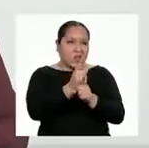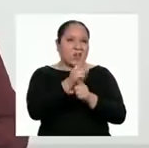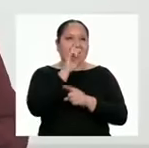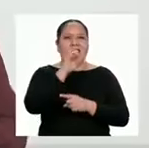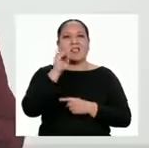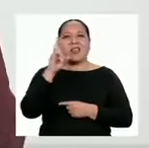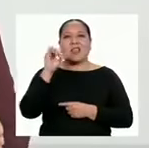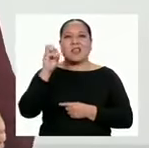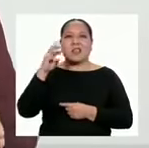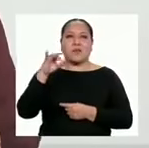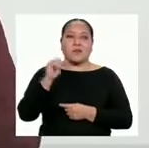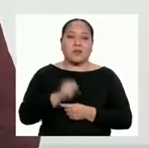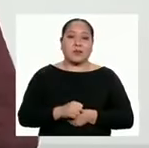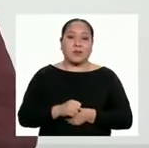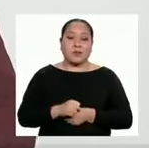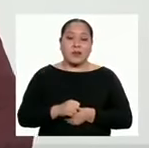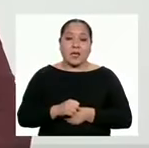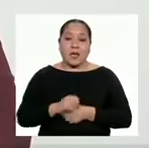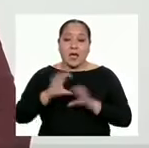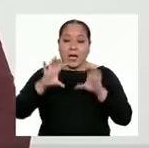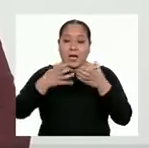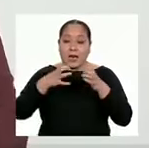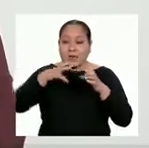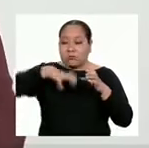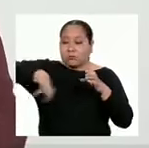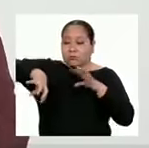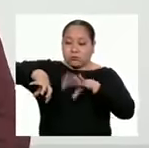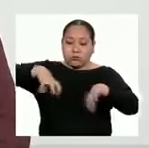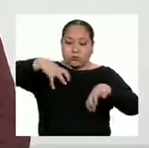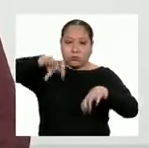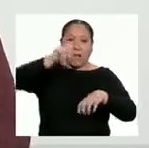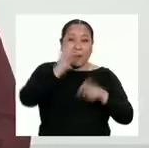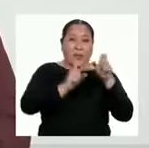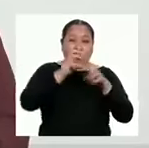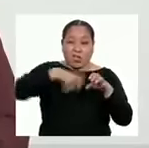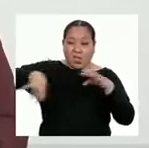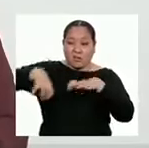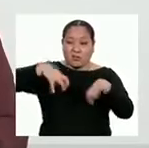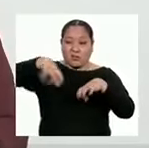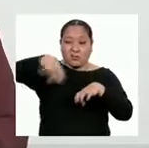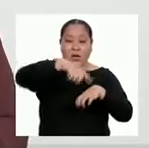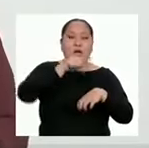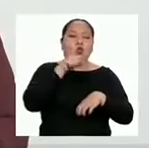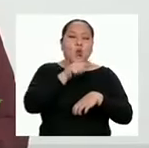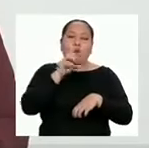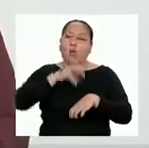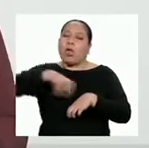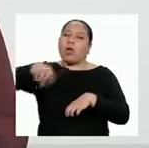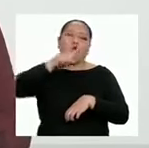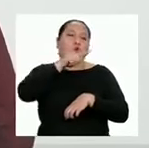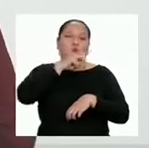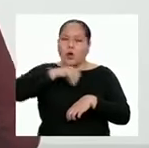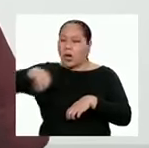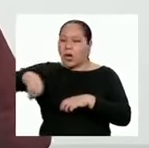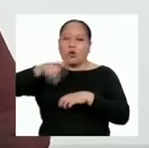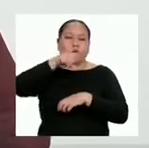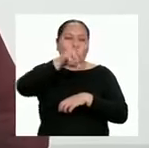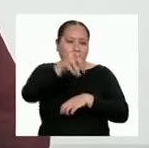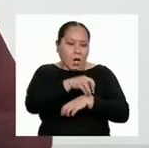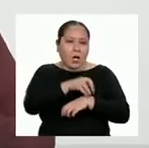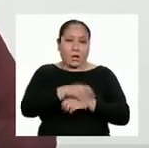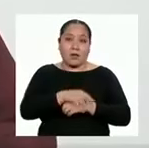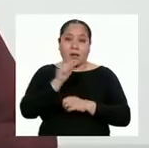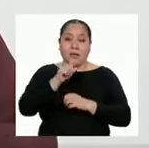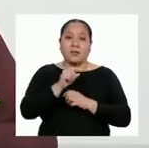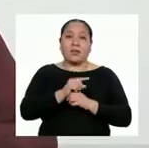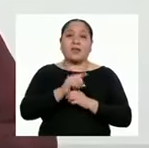¡Excelente, Yaremis! Clasificar a las personas es una manera de discriminación. ¿Y qué entiendes